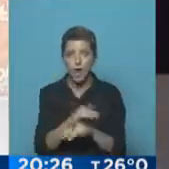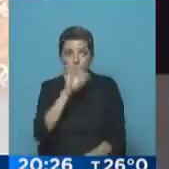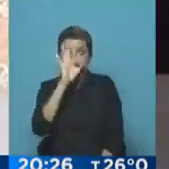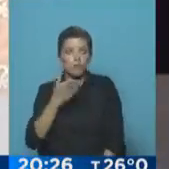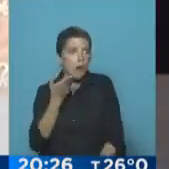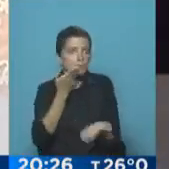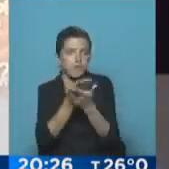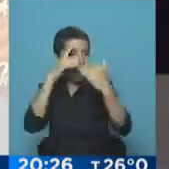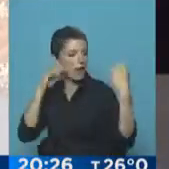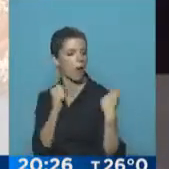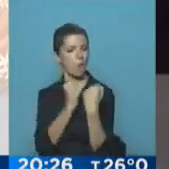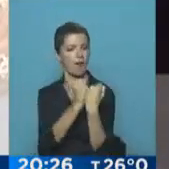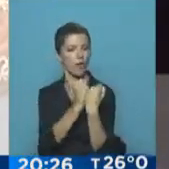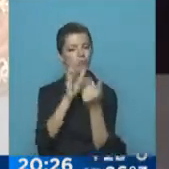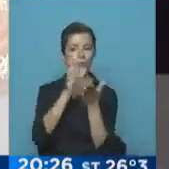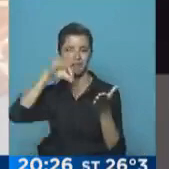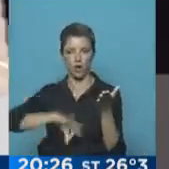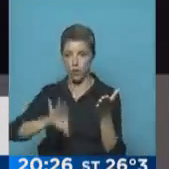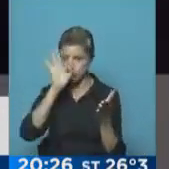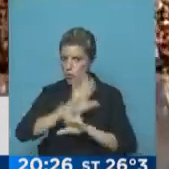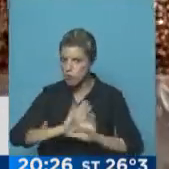ningún pacto social de salarios.